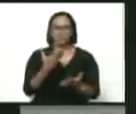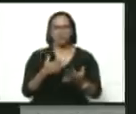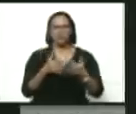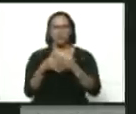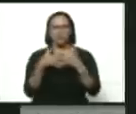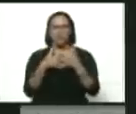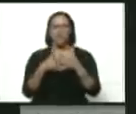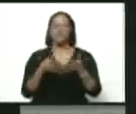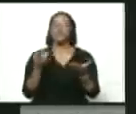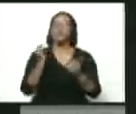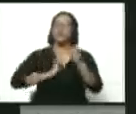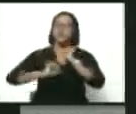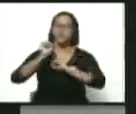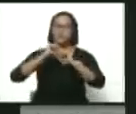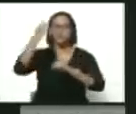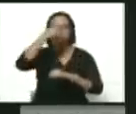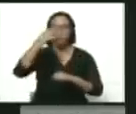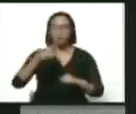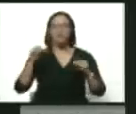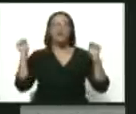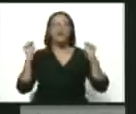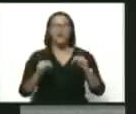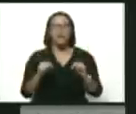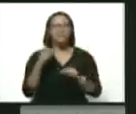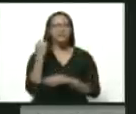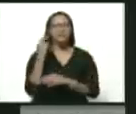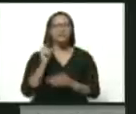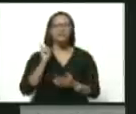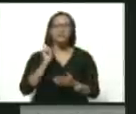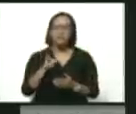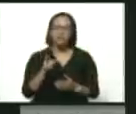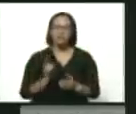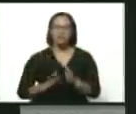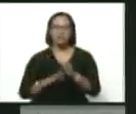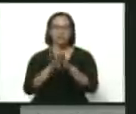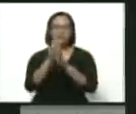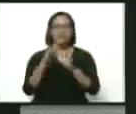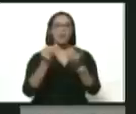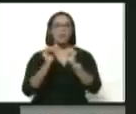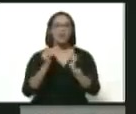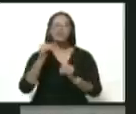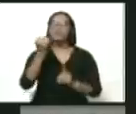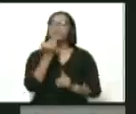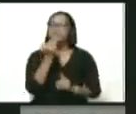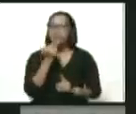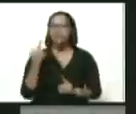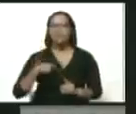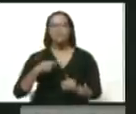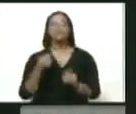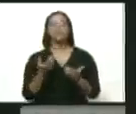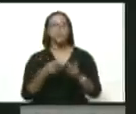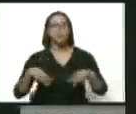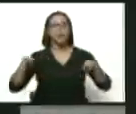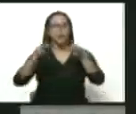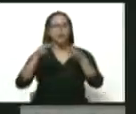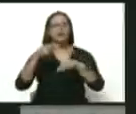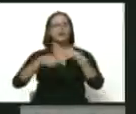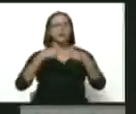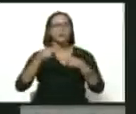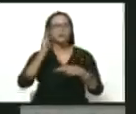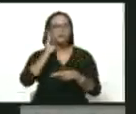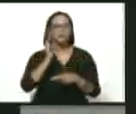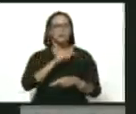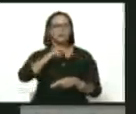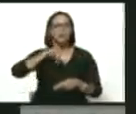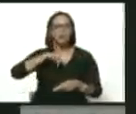pueblo. Este Congreso tiene que elevarnos en la moral a todos. Si alguien tiene esos principios, es la revolución bolivariana y nuestro pueblo, ¿eh?